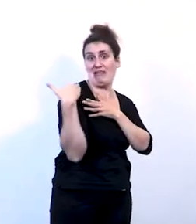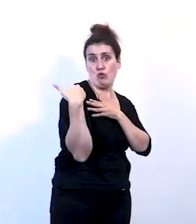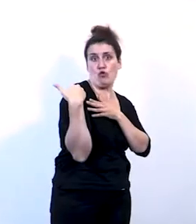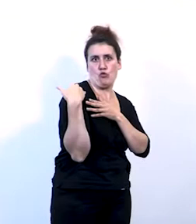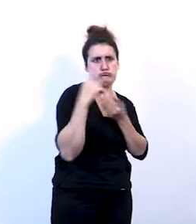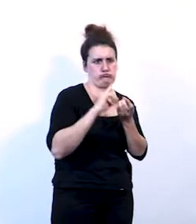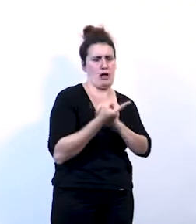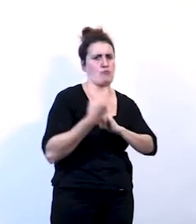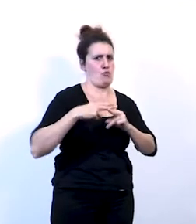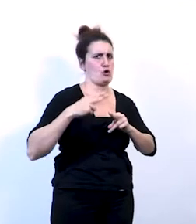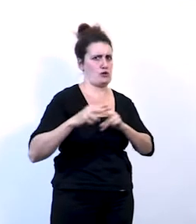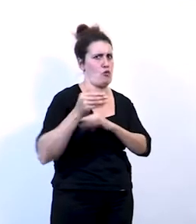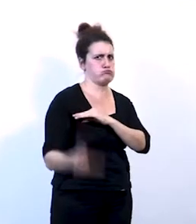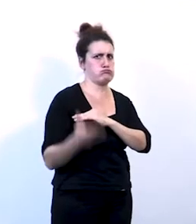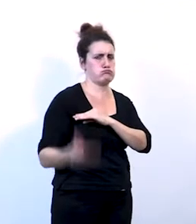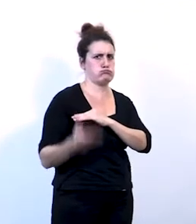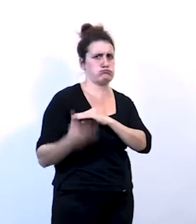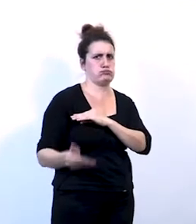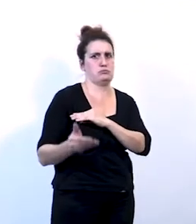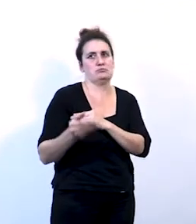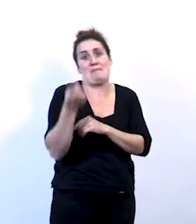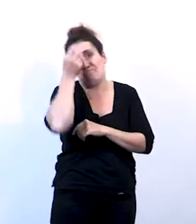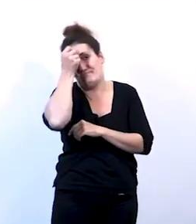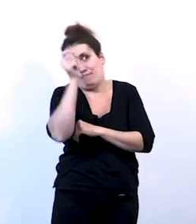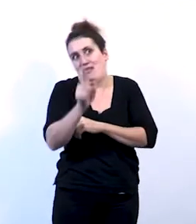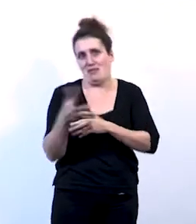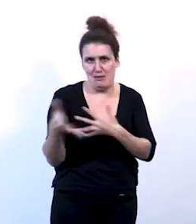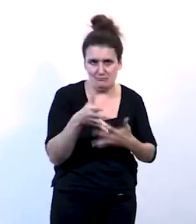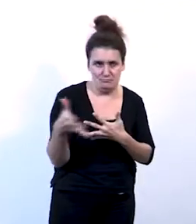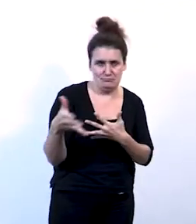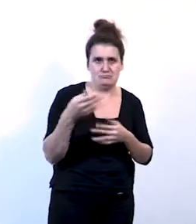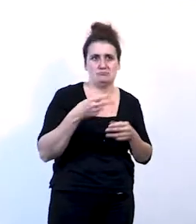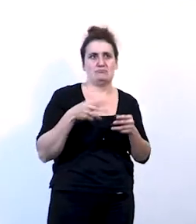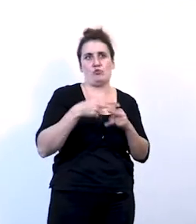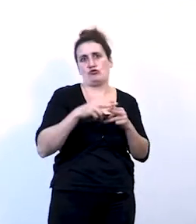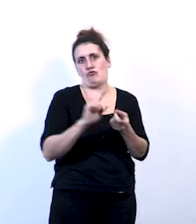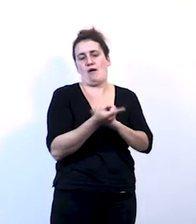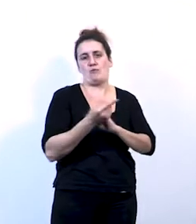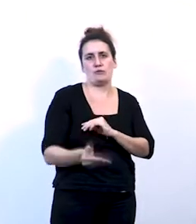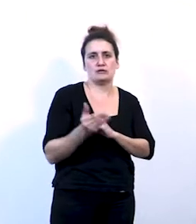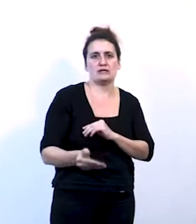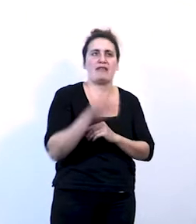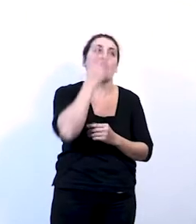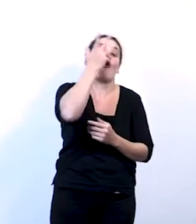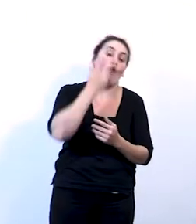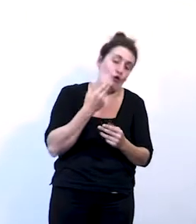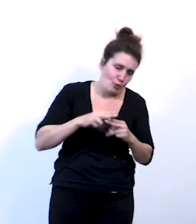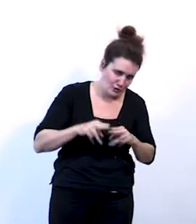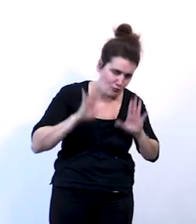cambio político importante, aparentemente, ¿verdad?, de política, de color político,